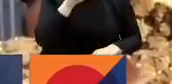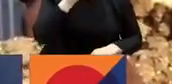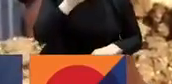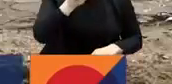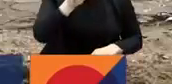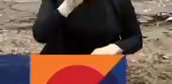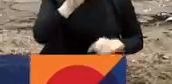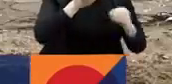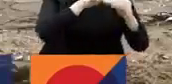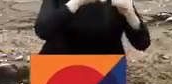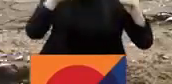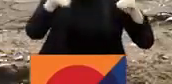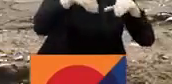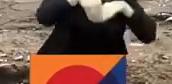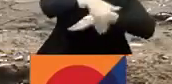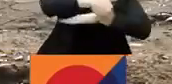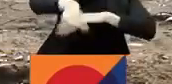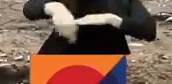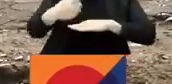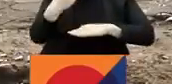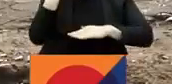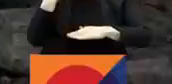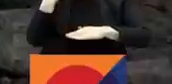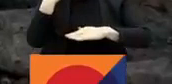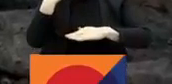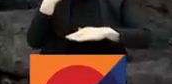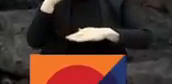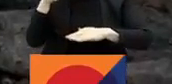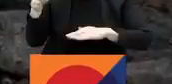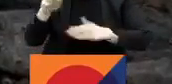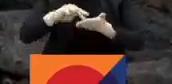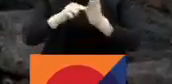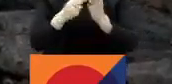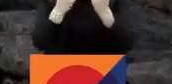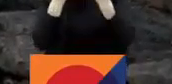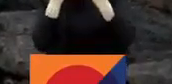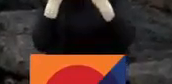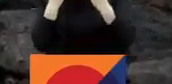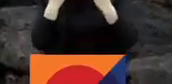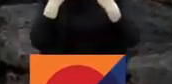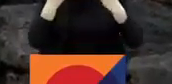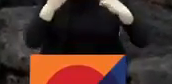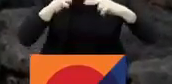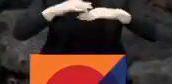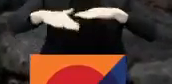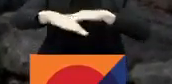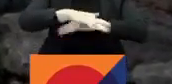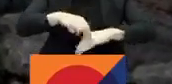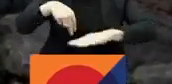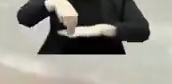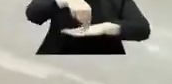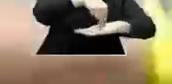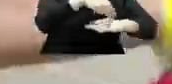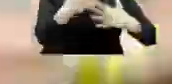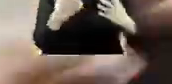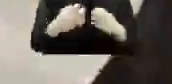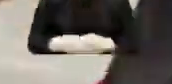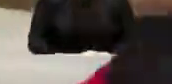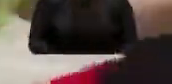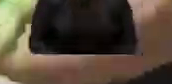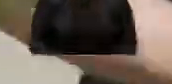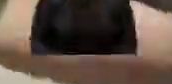alcanzar la meta. En esta comunidad solo se detendrán hasta que salgan de su casa y pisen suelo firme.